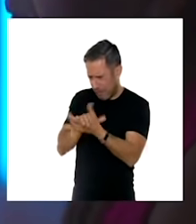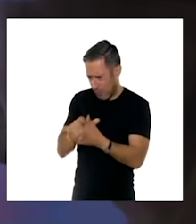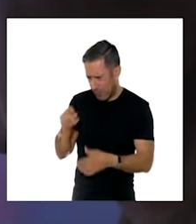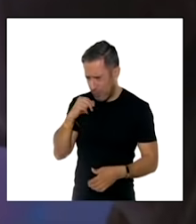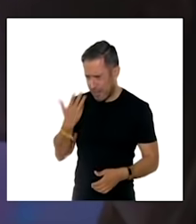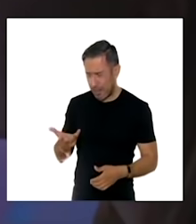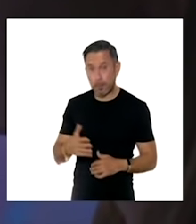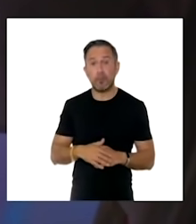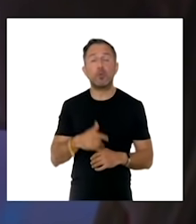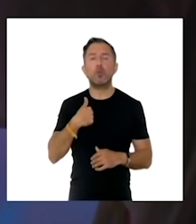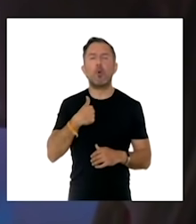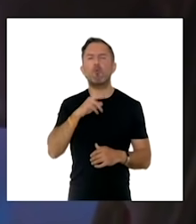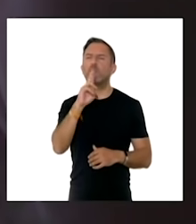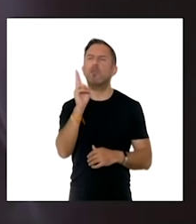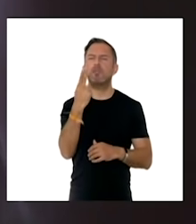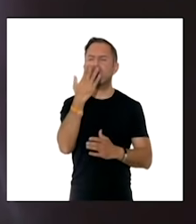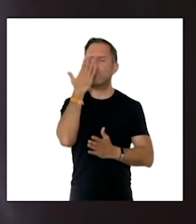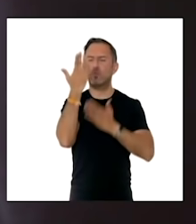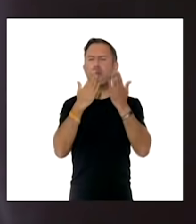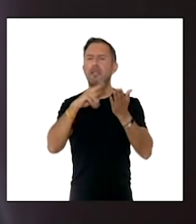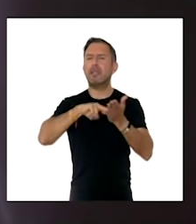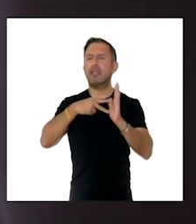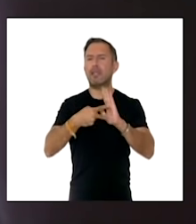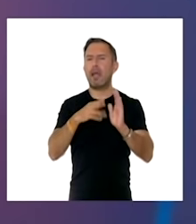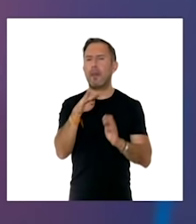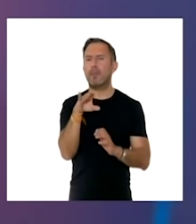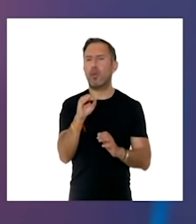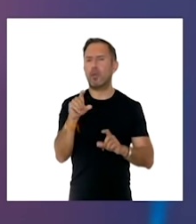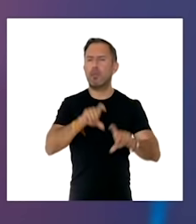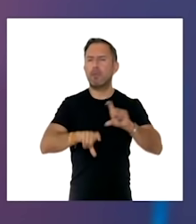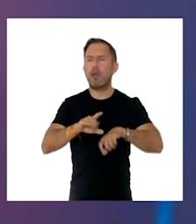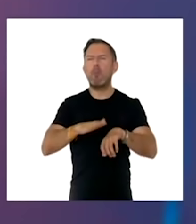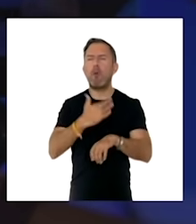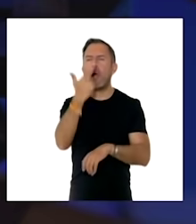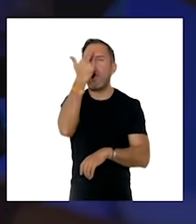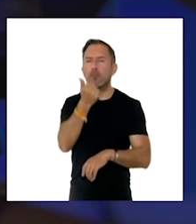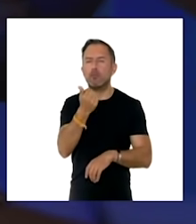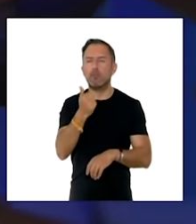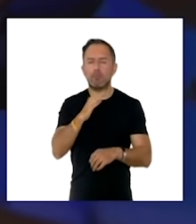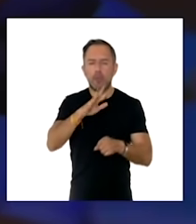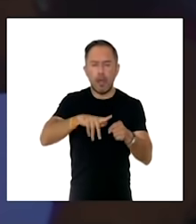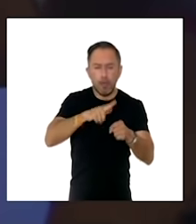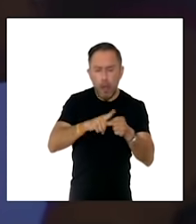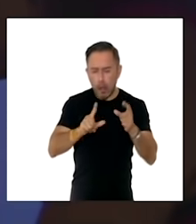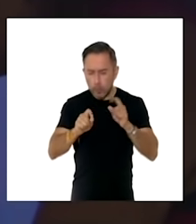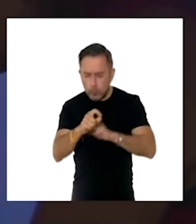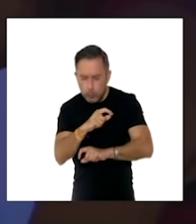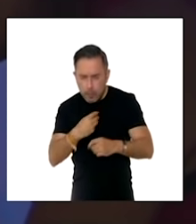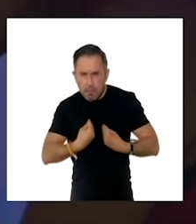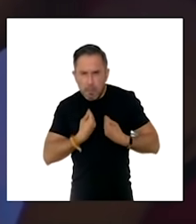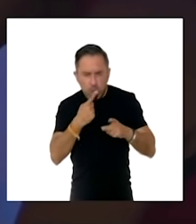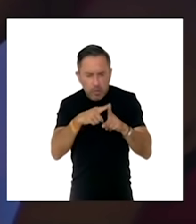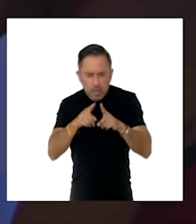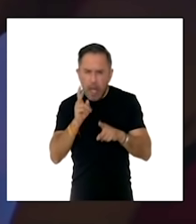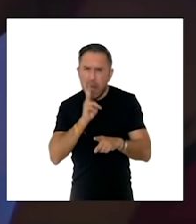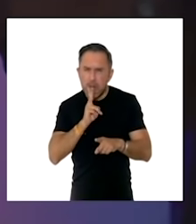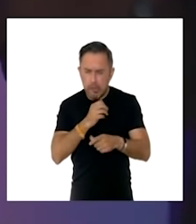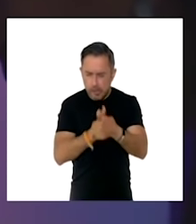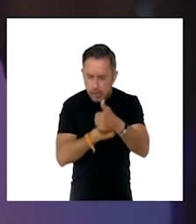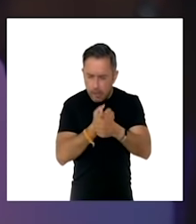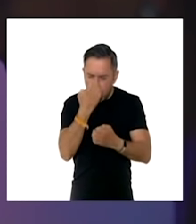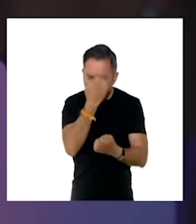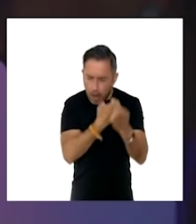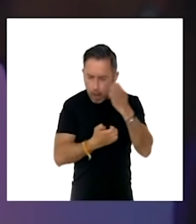ingeniería bioquímica porque me ayudó a entender cómo funcionaban los seres vivos, pero también empezó mi camino para descubrir soluciones que nadie más